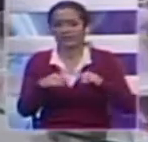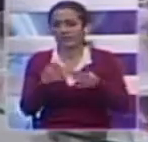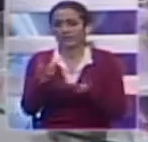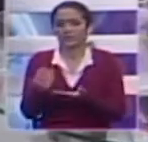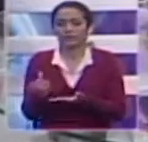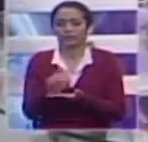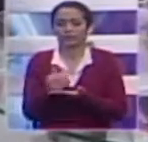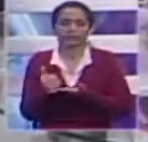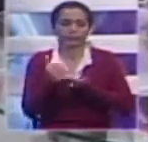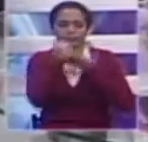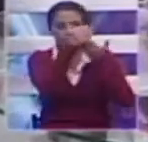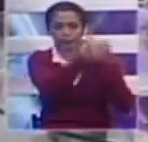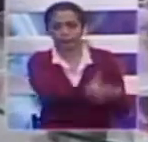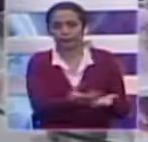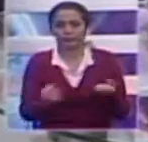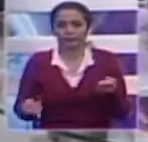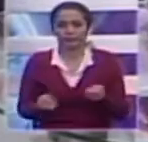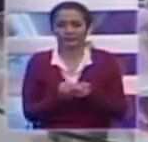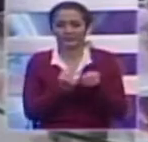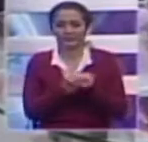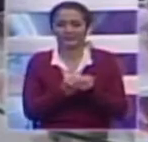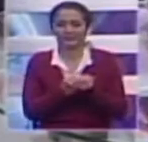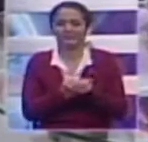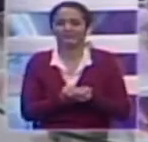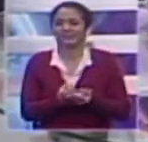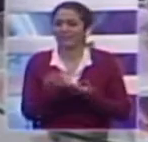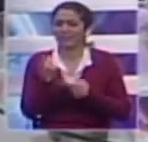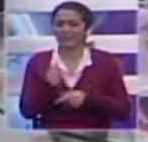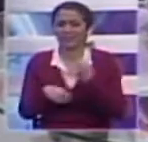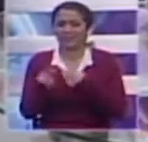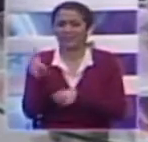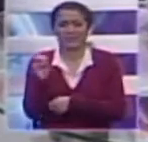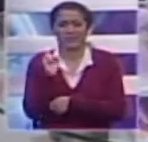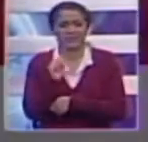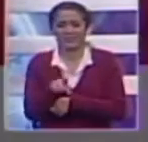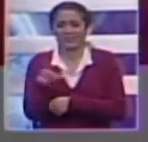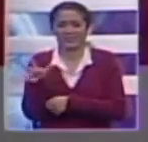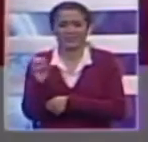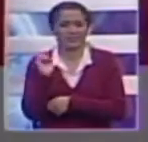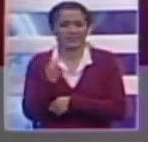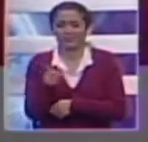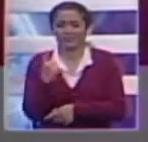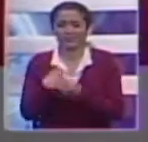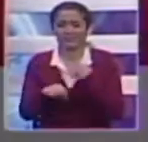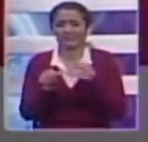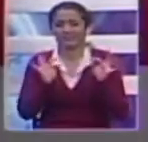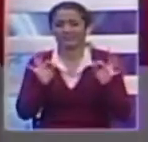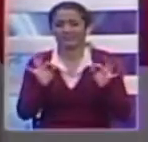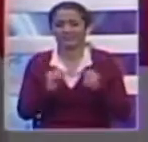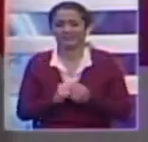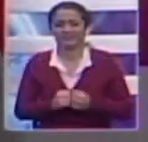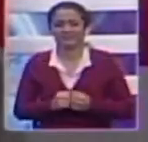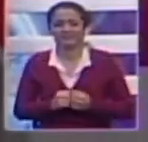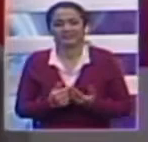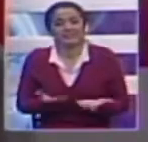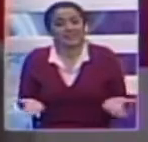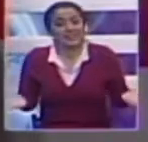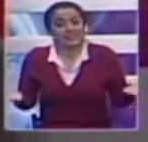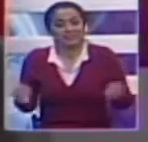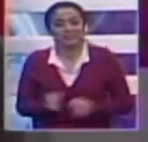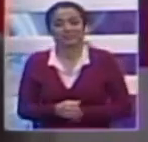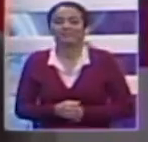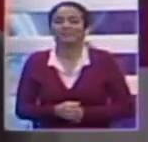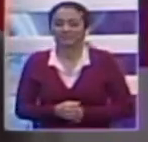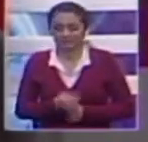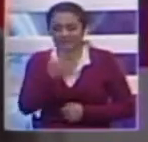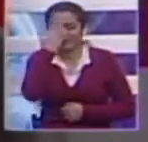acompañarnos y éxitos. ¿Ah? Muchísimas que vendan gracias. 10.000, 20.000, 30.000, todas las que puedan. ¿Sí? Muchísimas gracias. Amigos televidentes, ya la invitación está hecha. Ustedes ya saben cómo